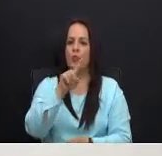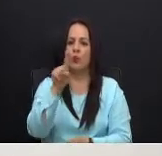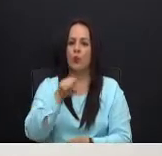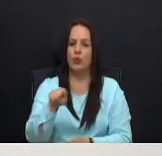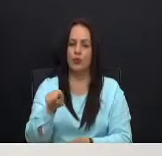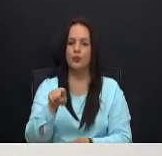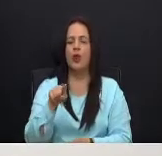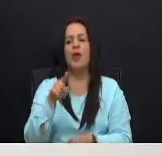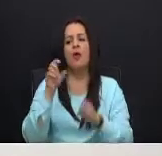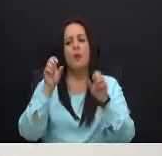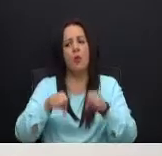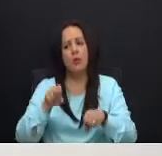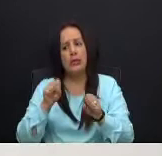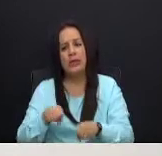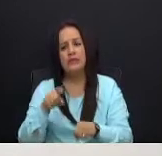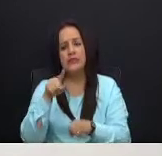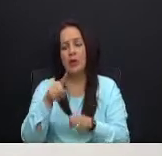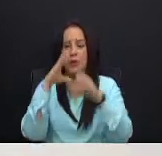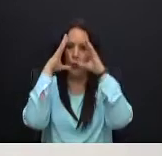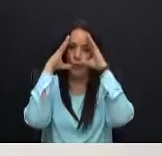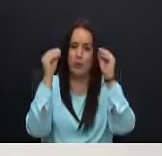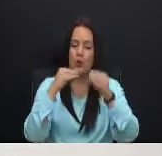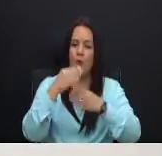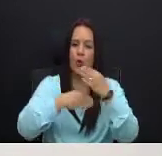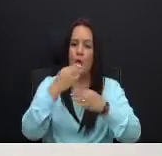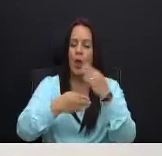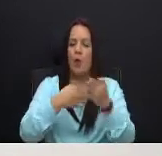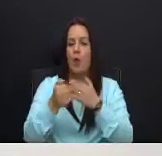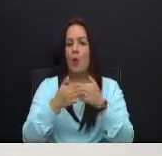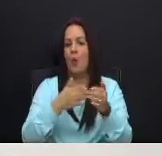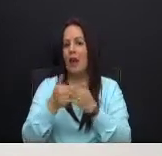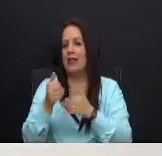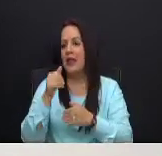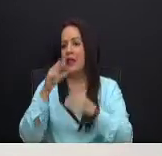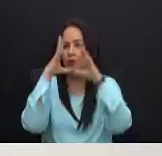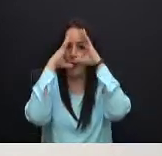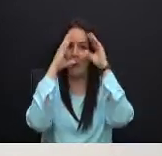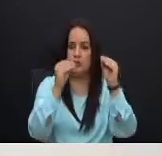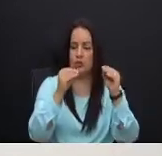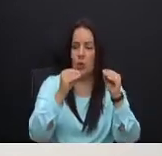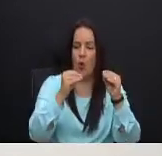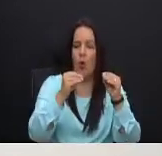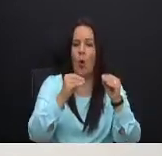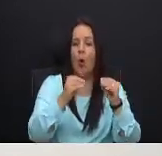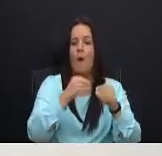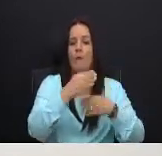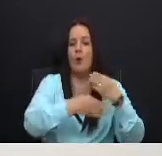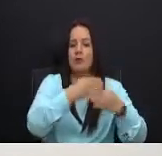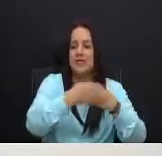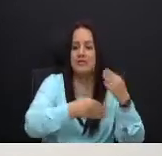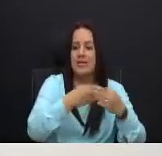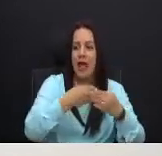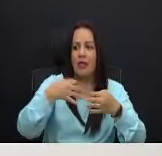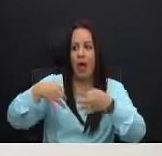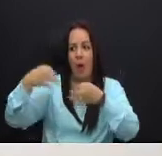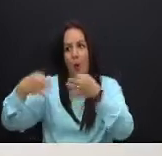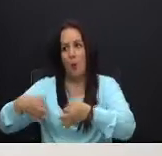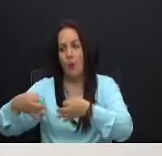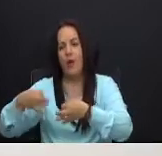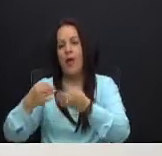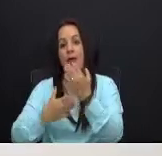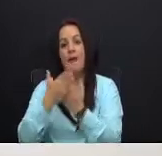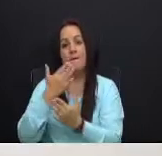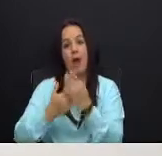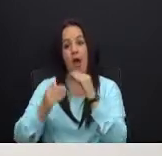Podría ser información procesada de otra manera. Cualquier información bruta o procesada en manos de la